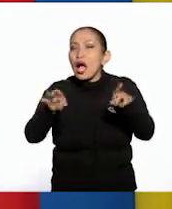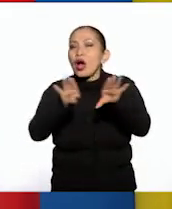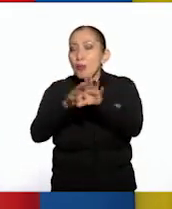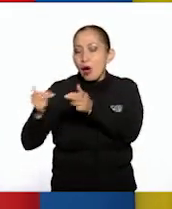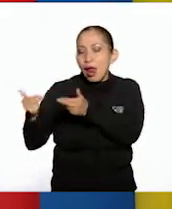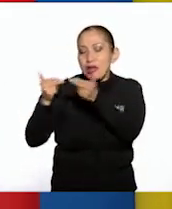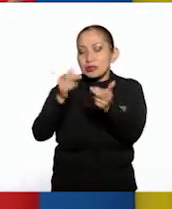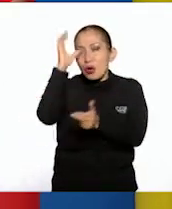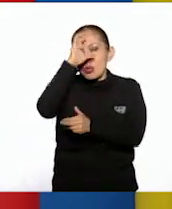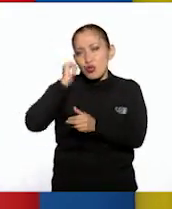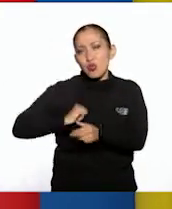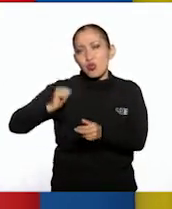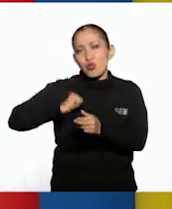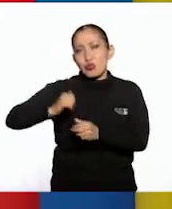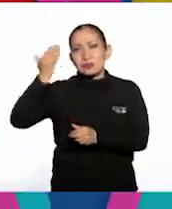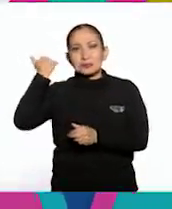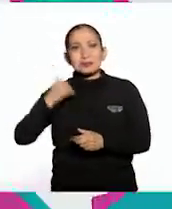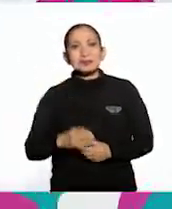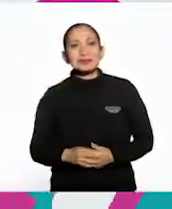herencia cultural de la antigüedad.